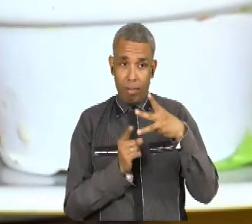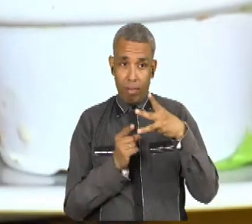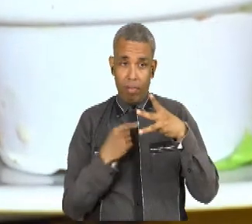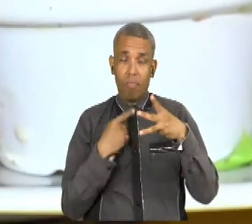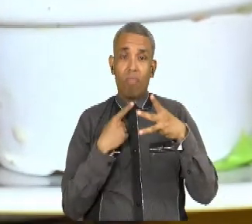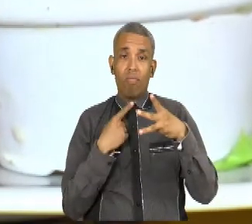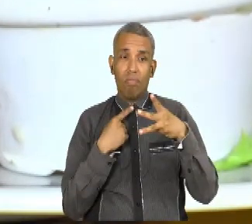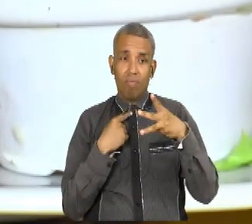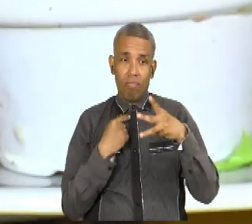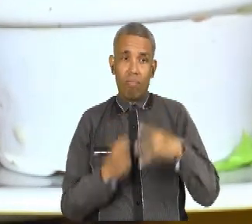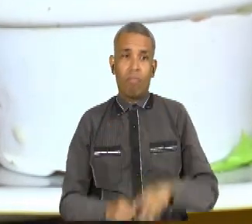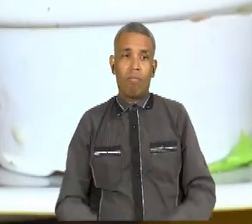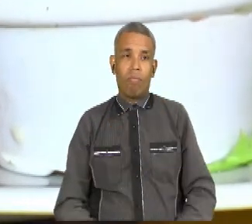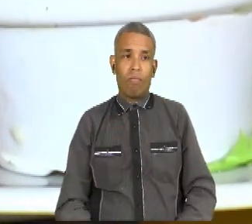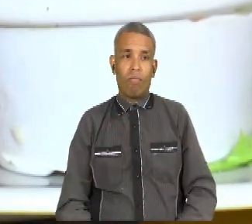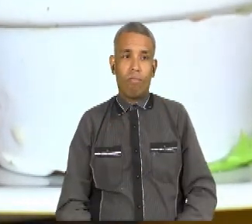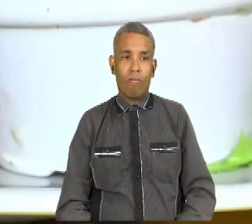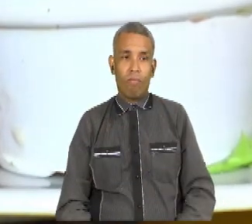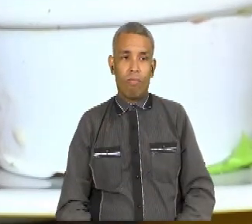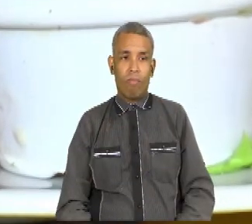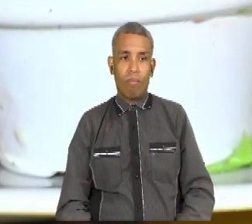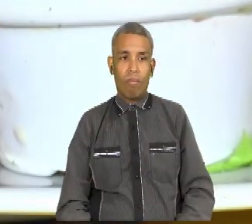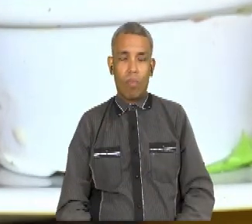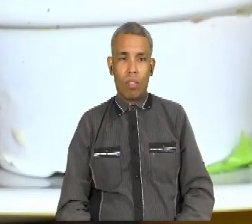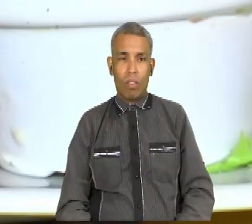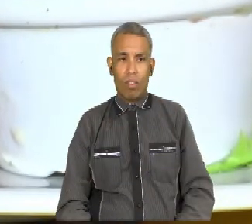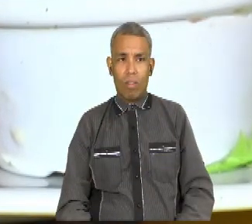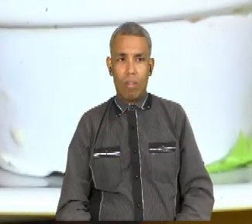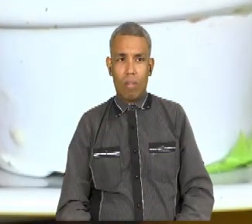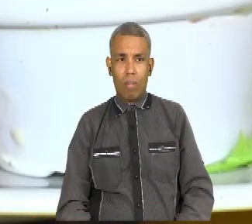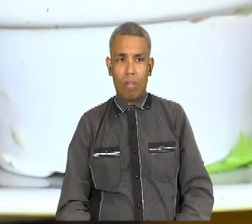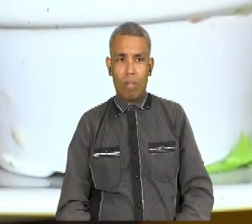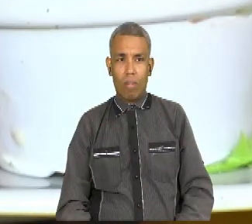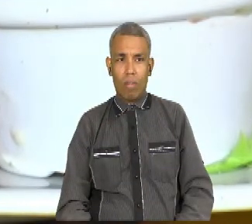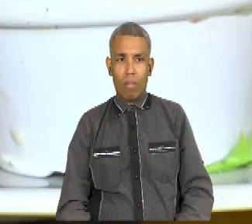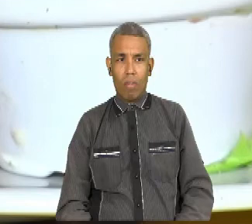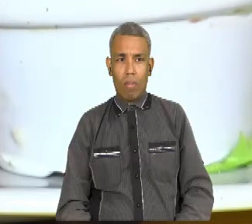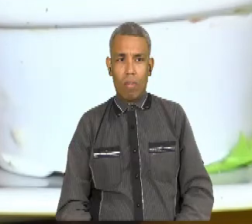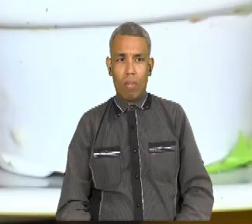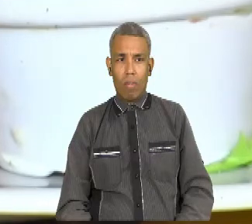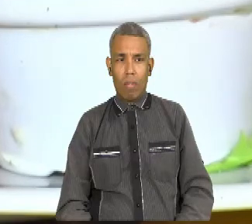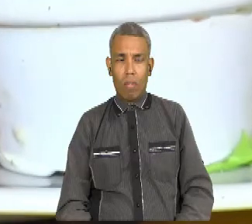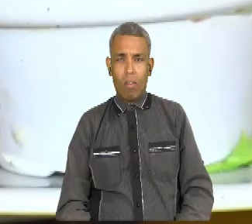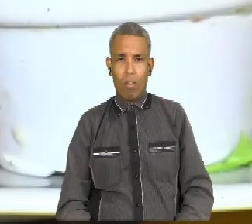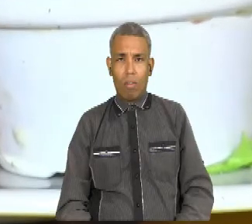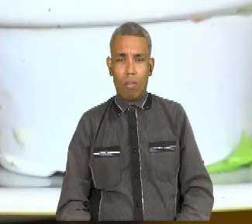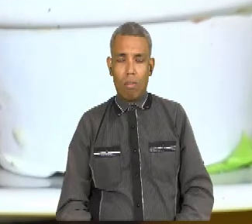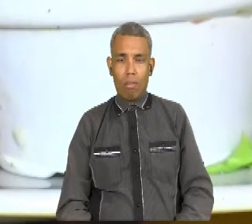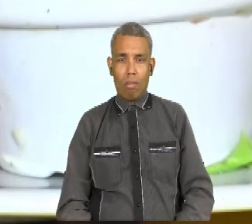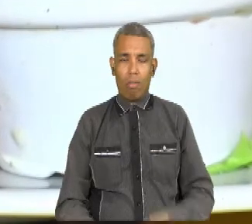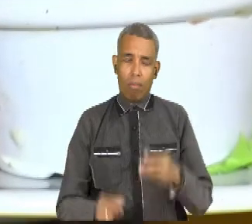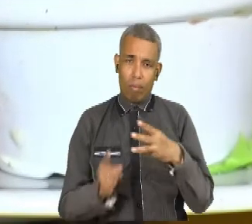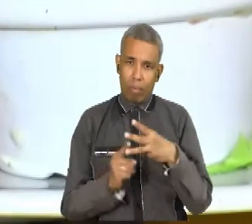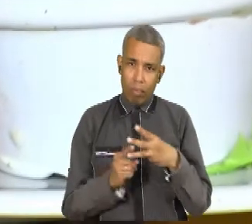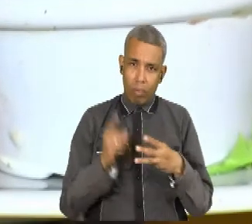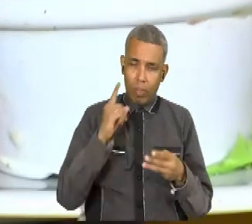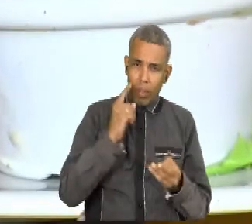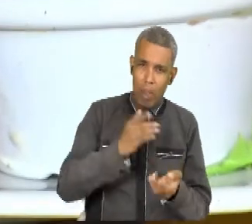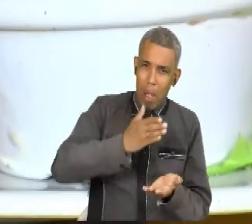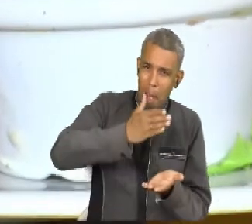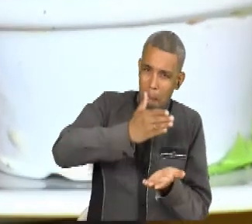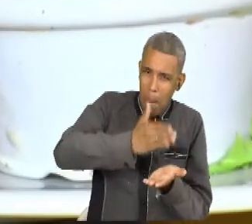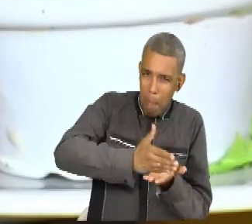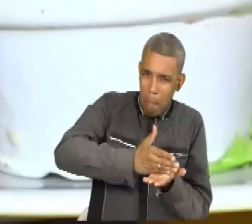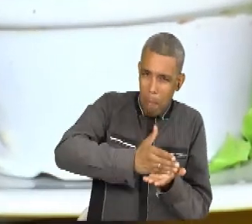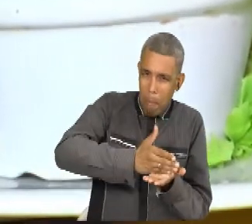choricitos cocteleros. Nosotros los bañamos en un melado con panela, acompañados de casquitos de papa y nuestra salsa